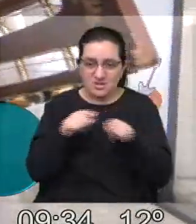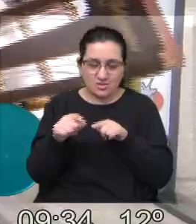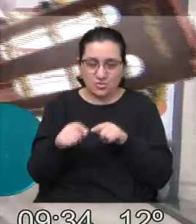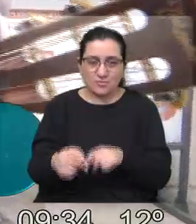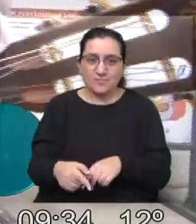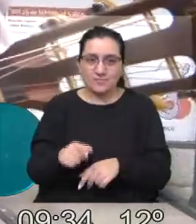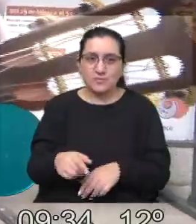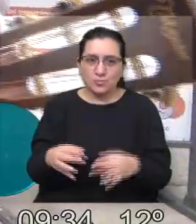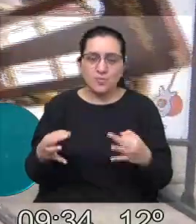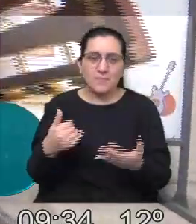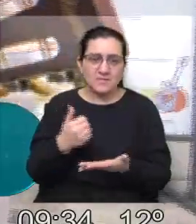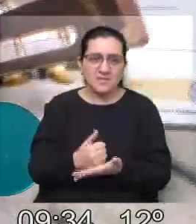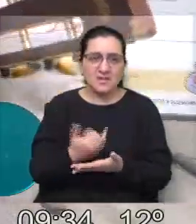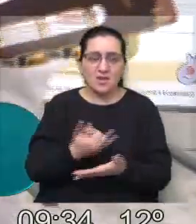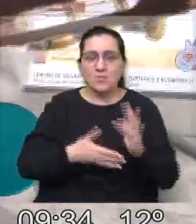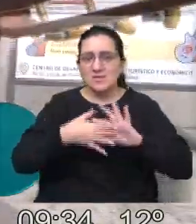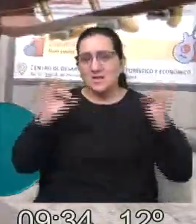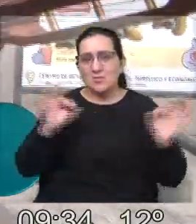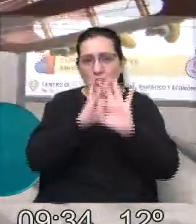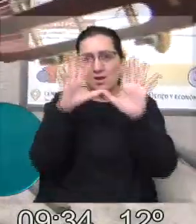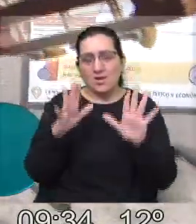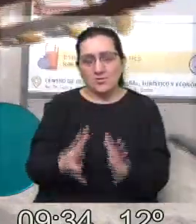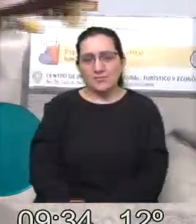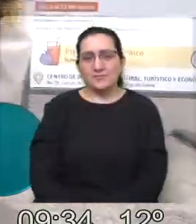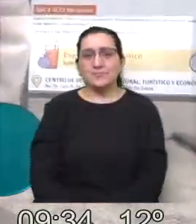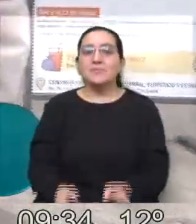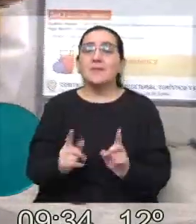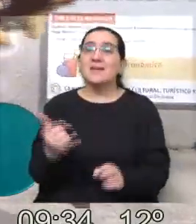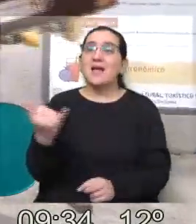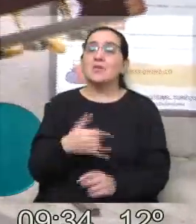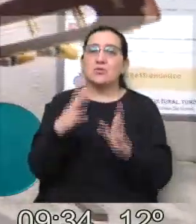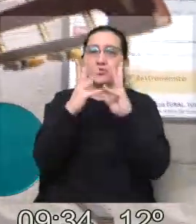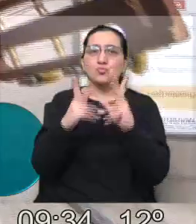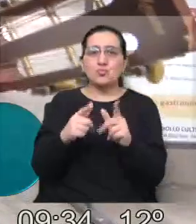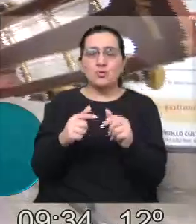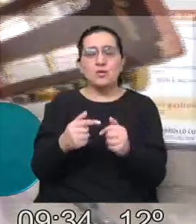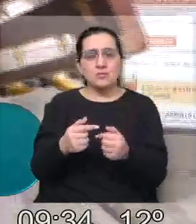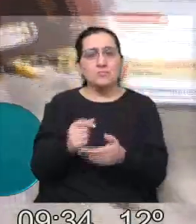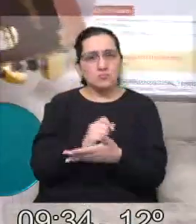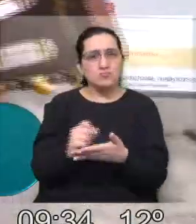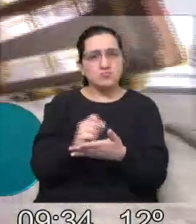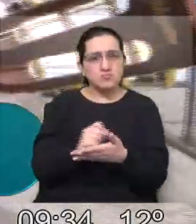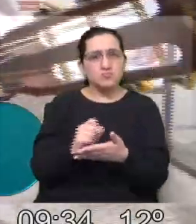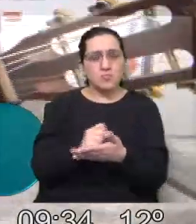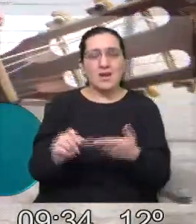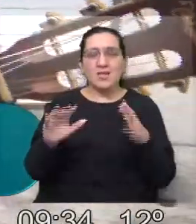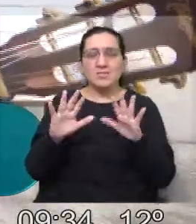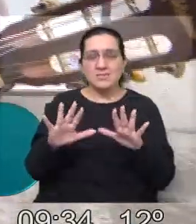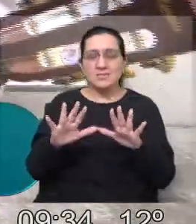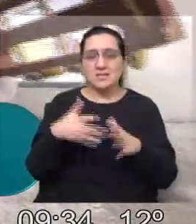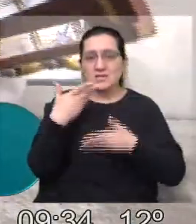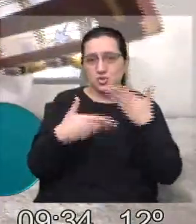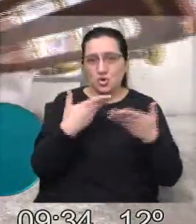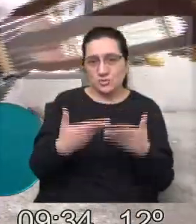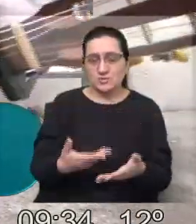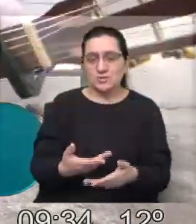hay algo muy presente, hay un mensaje clarísimo que yo quiero dar. También hay una estructura, hay un interlineado, digamos, en esas 10 obras por separada